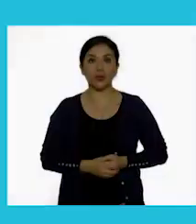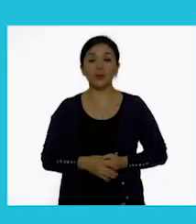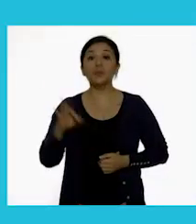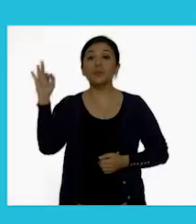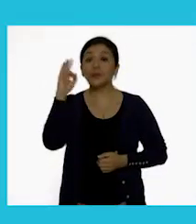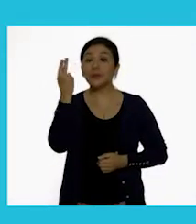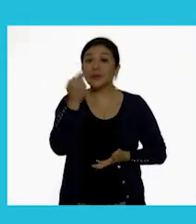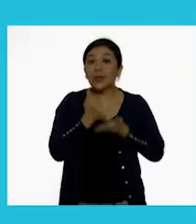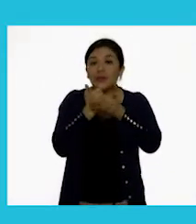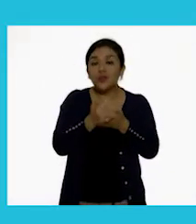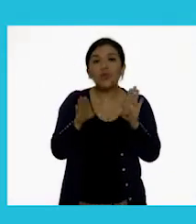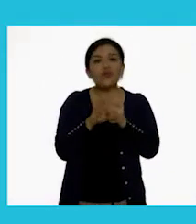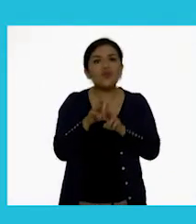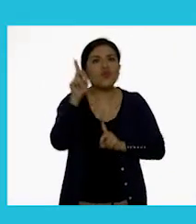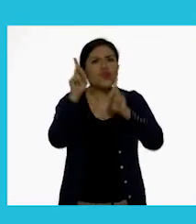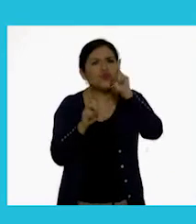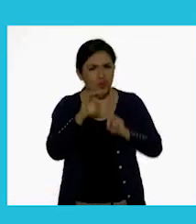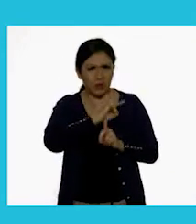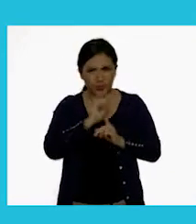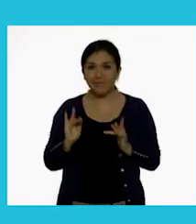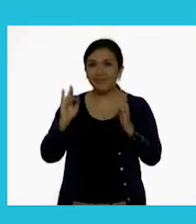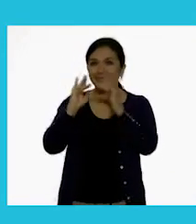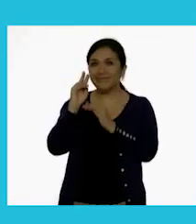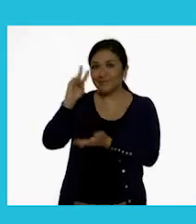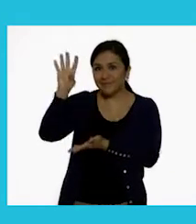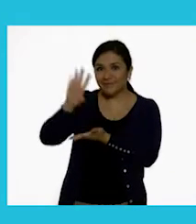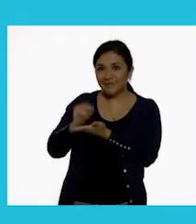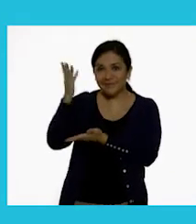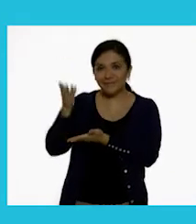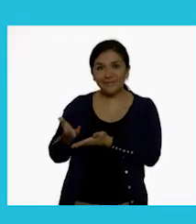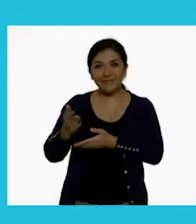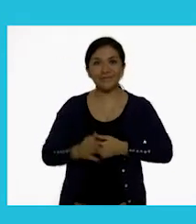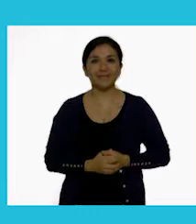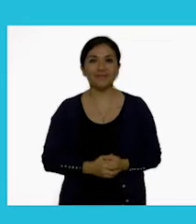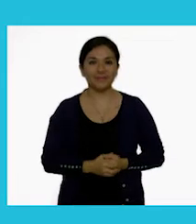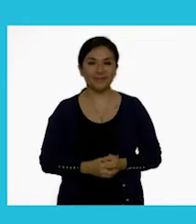Si necesitas ayuda para resolver tus dudas, contáctanos.